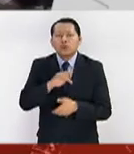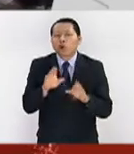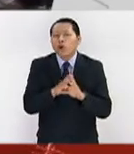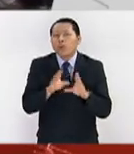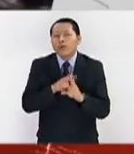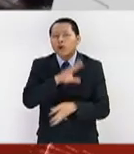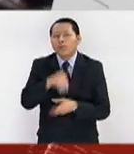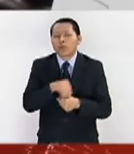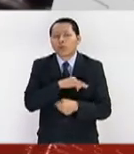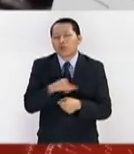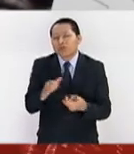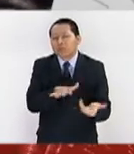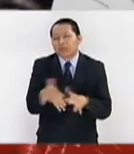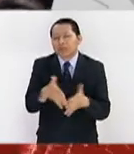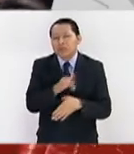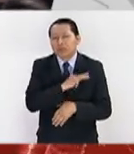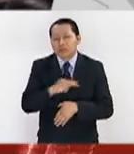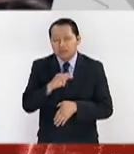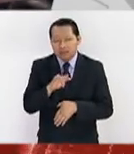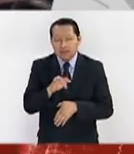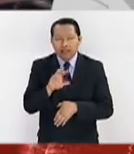reservas totales de alrededor de